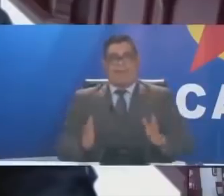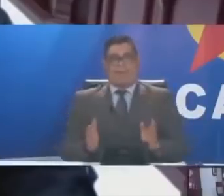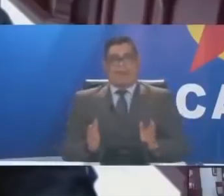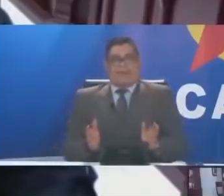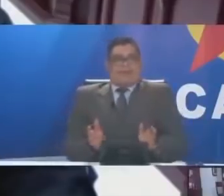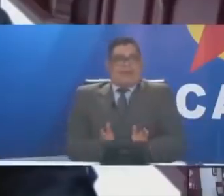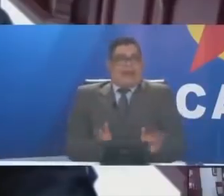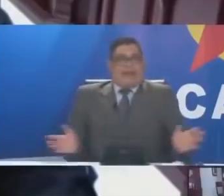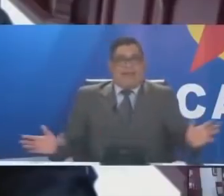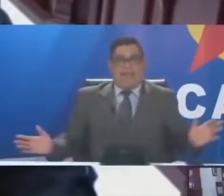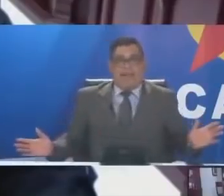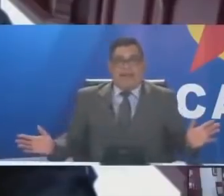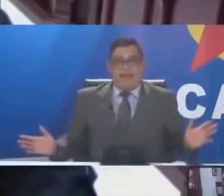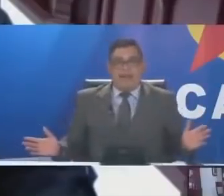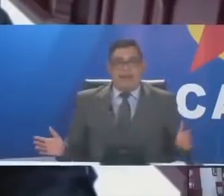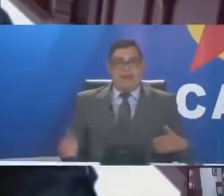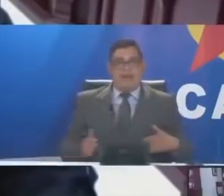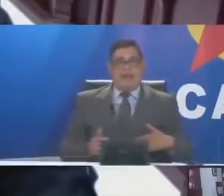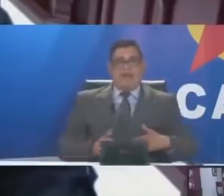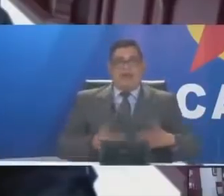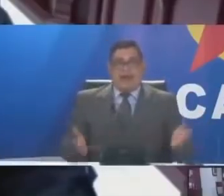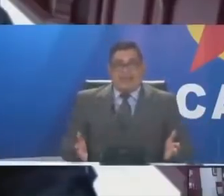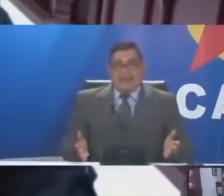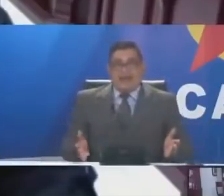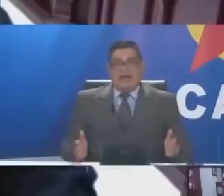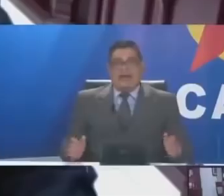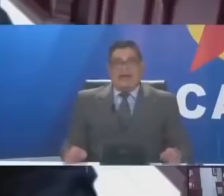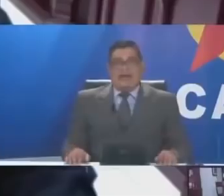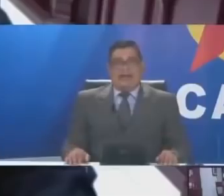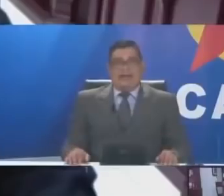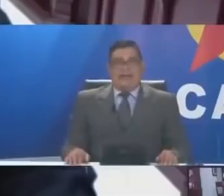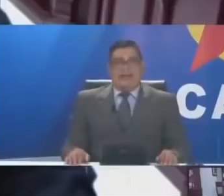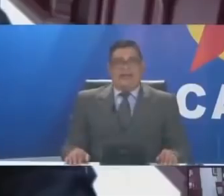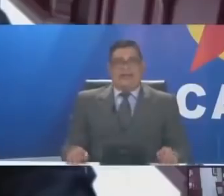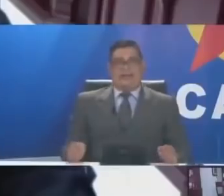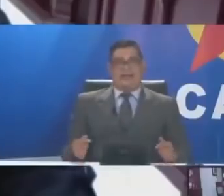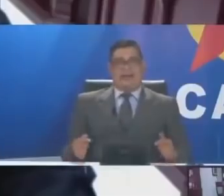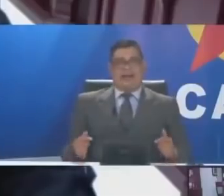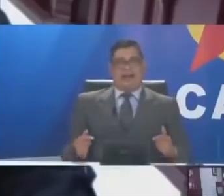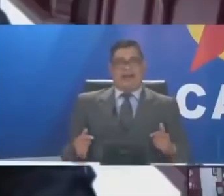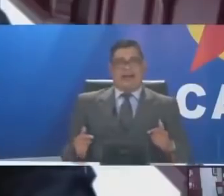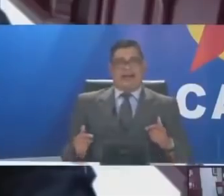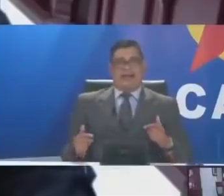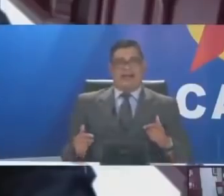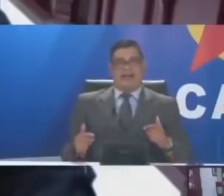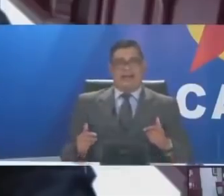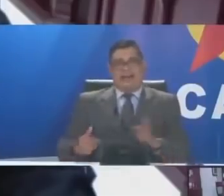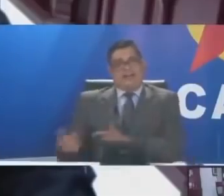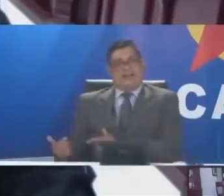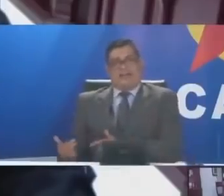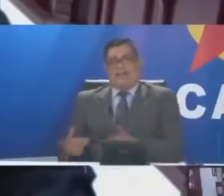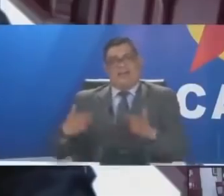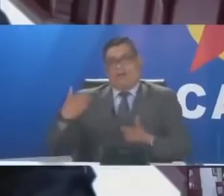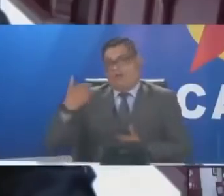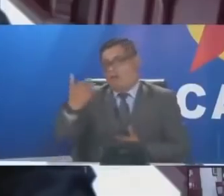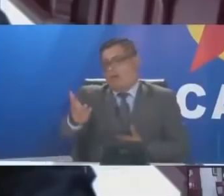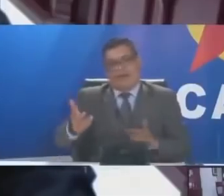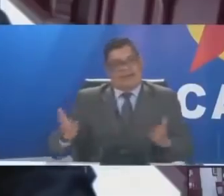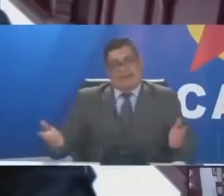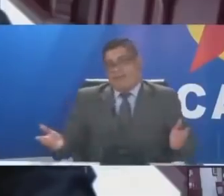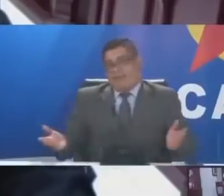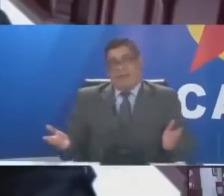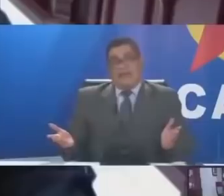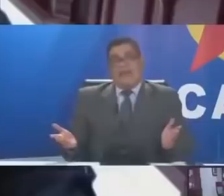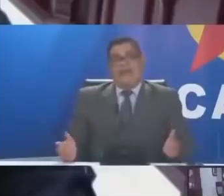sean propuestas y la gente puede elegir de una manera democrática y sin agredir al vecino o